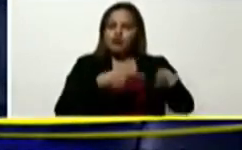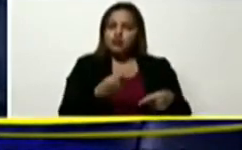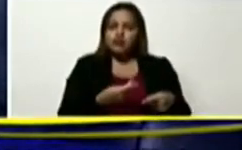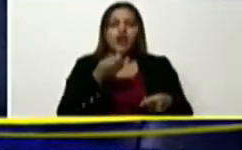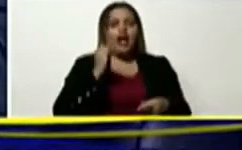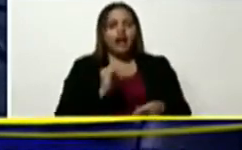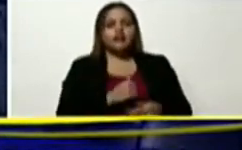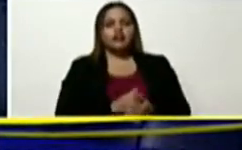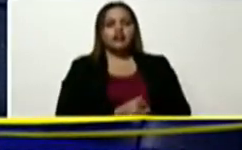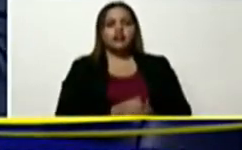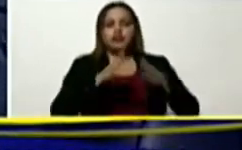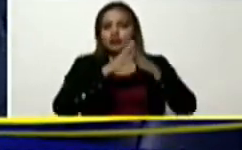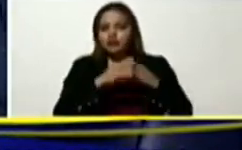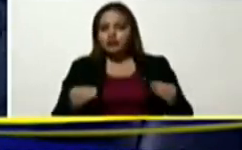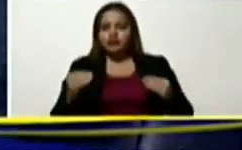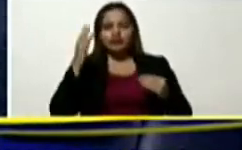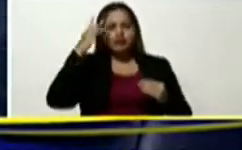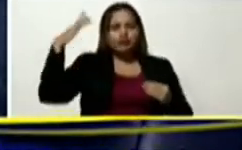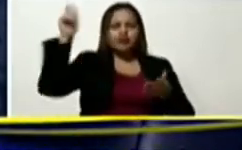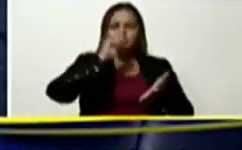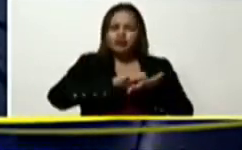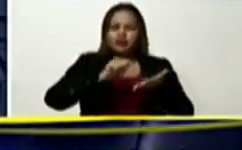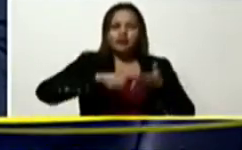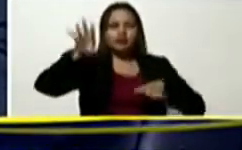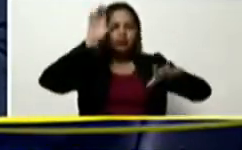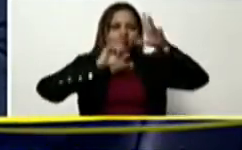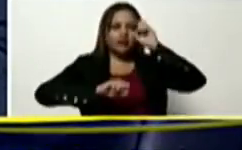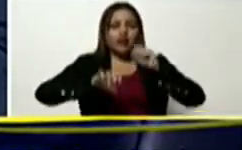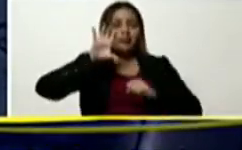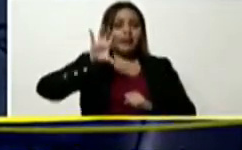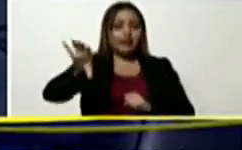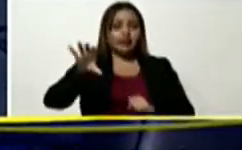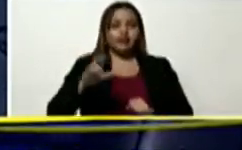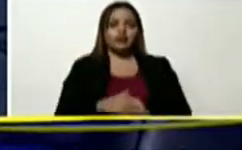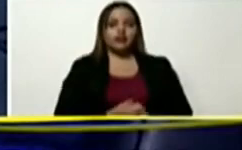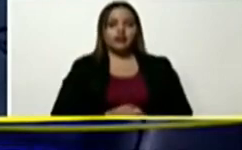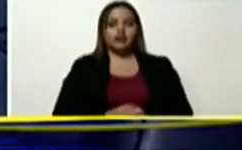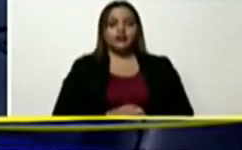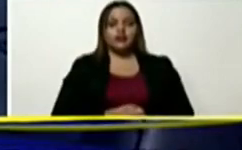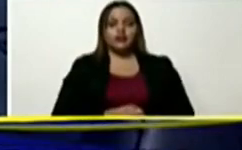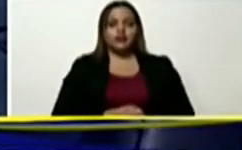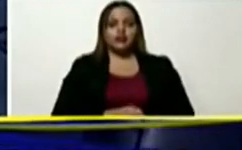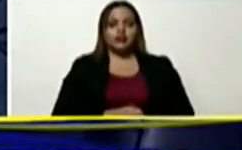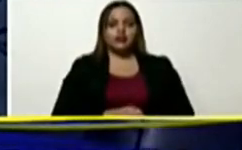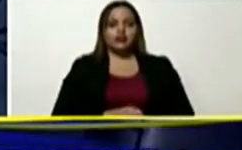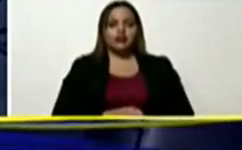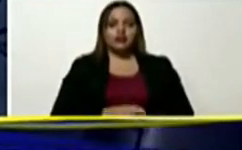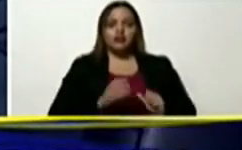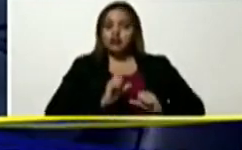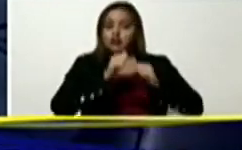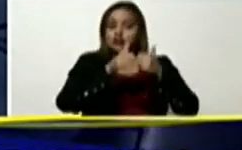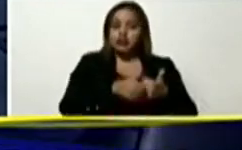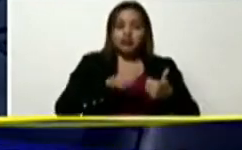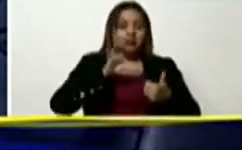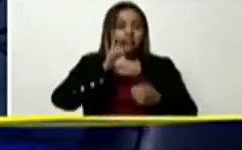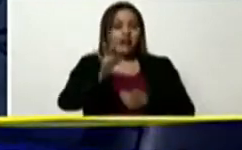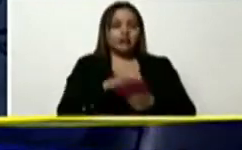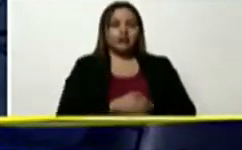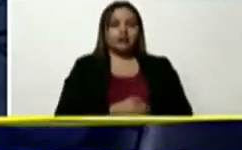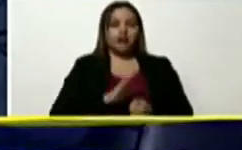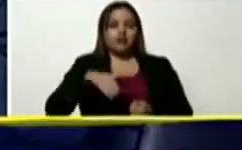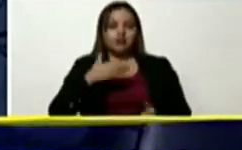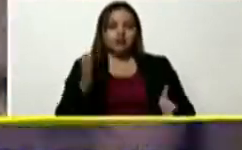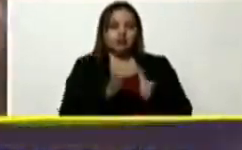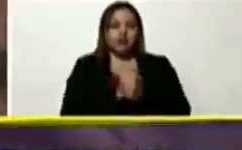parte de toda la imaginación y todo el conocimiento del país, de todo, desde que formamos la República, desde que se logró